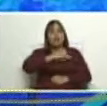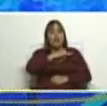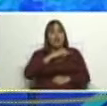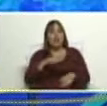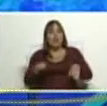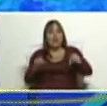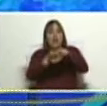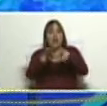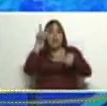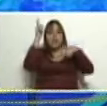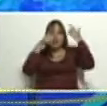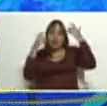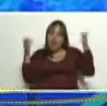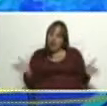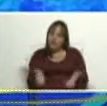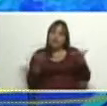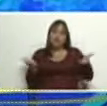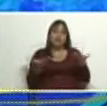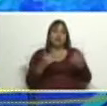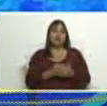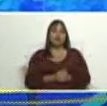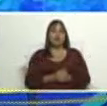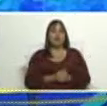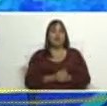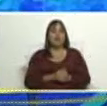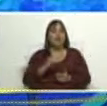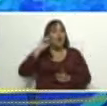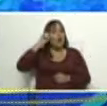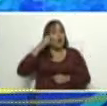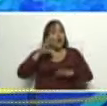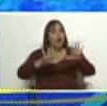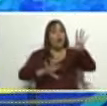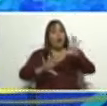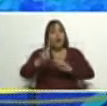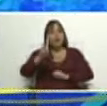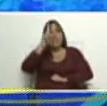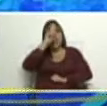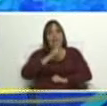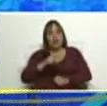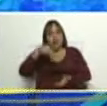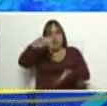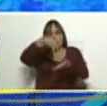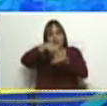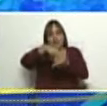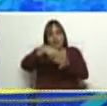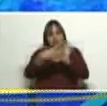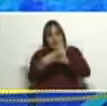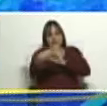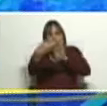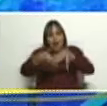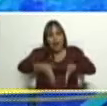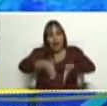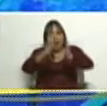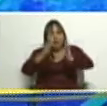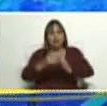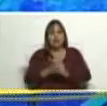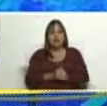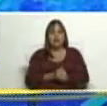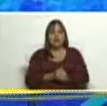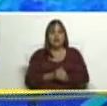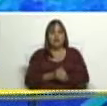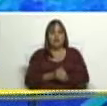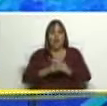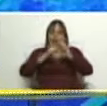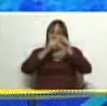Chávez avanzaremos a 11 años de pie y en su camino, avanzando.